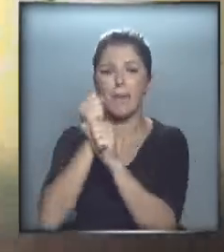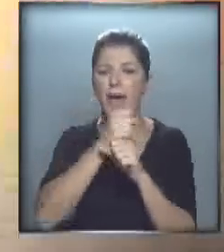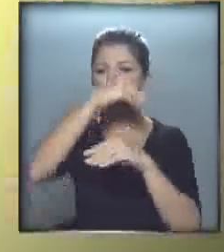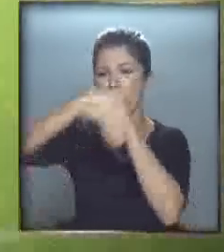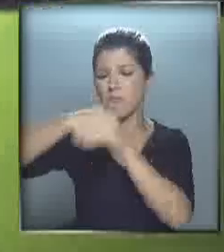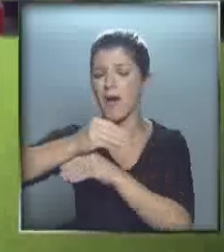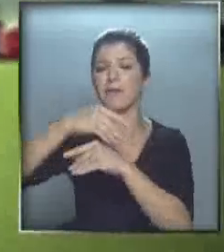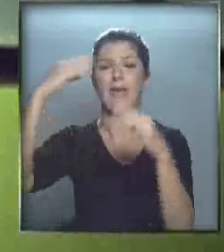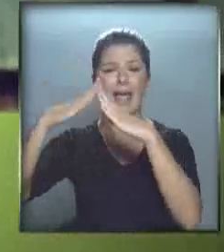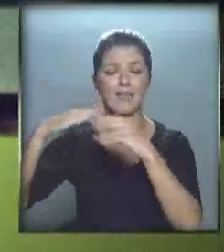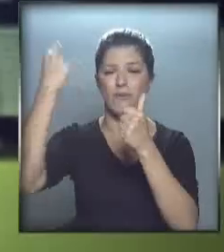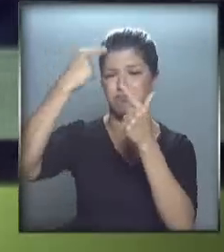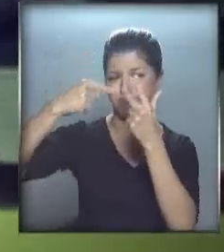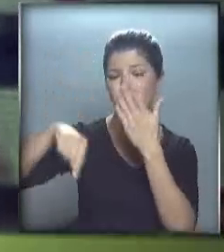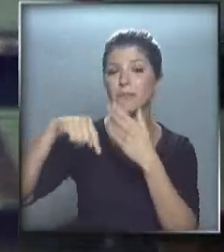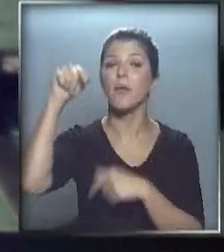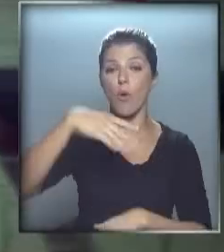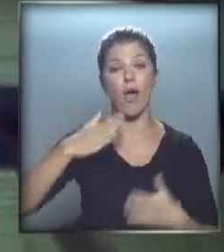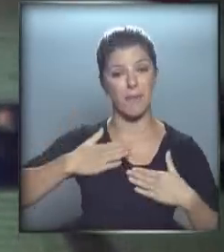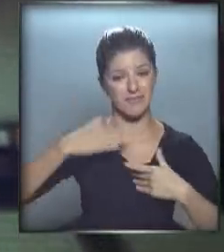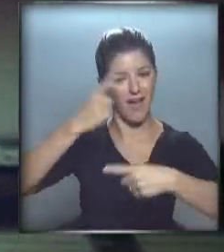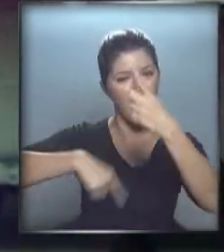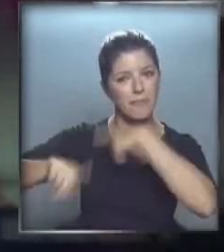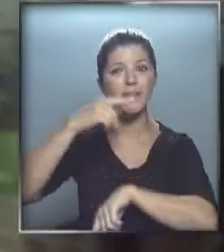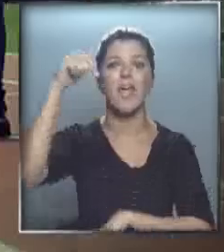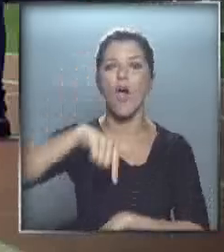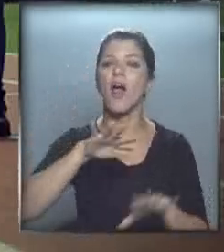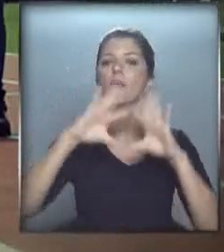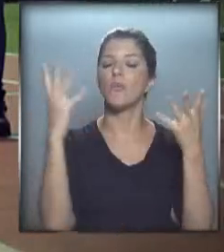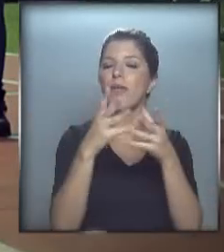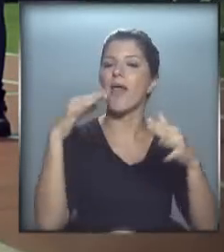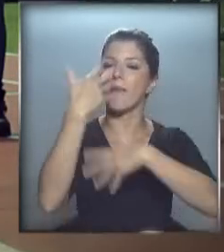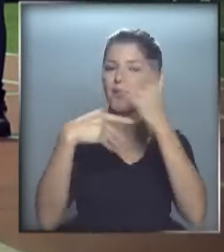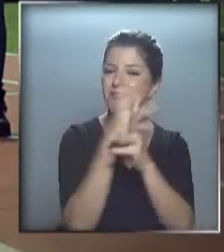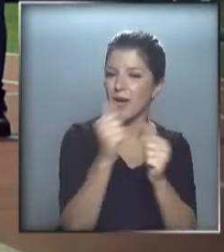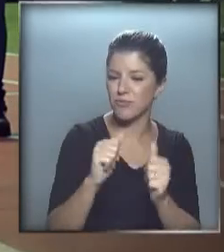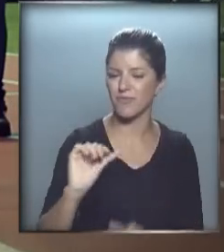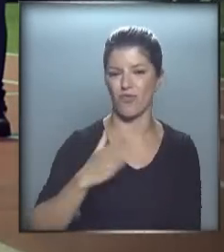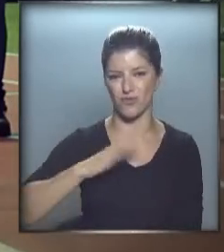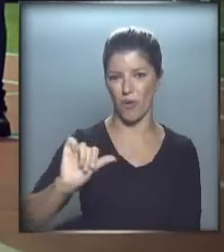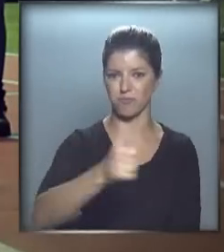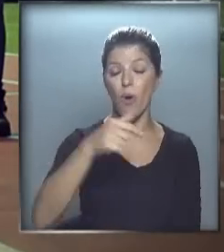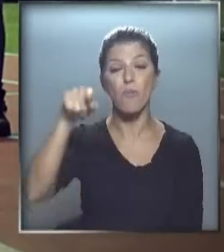casa. Cambiate la camiseta y vamos a ganarle el mundial a la violencia. Sumate y acompañanos.